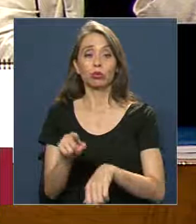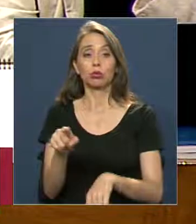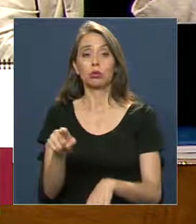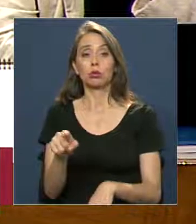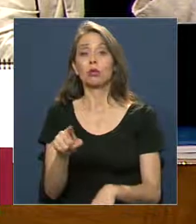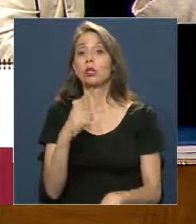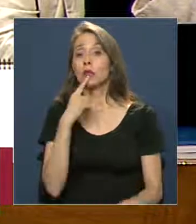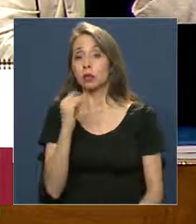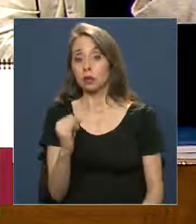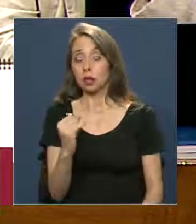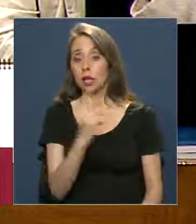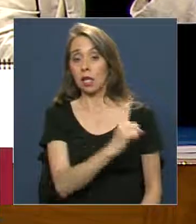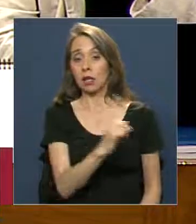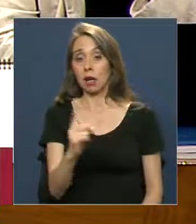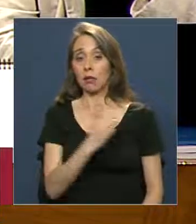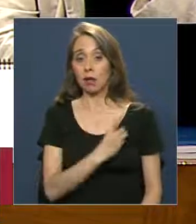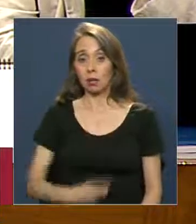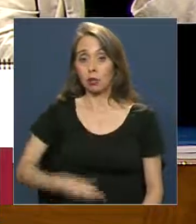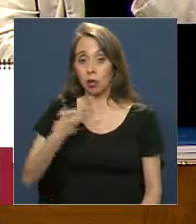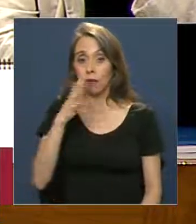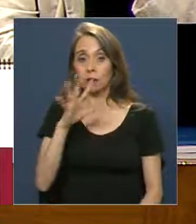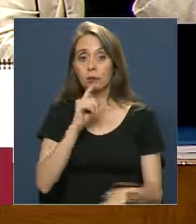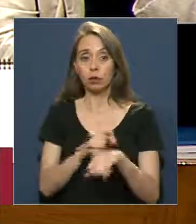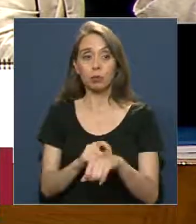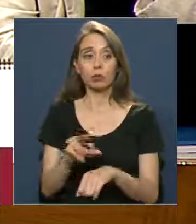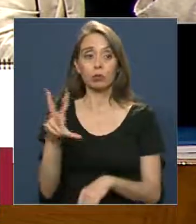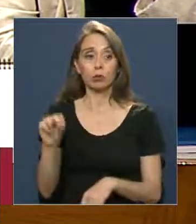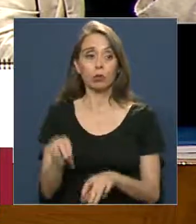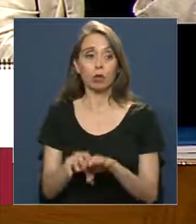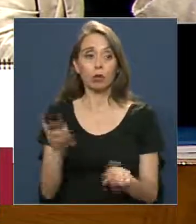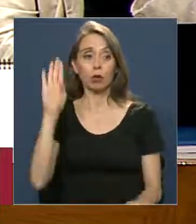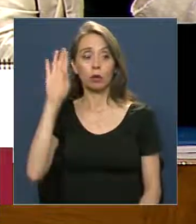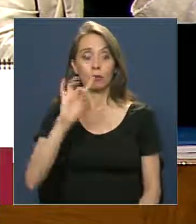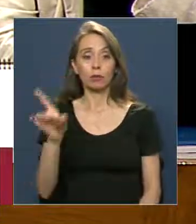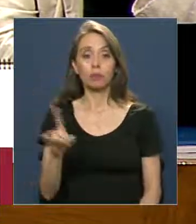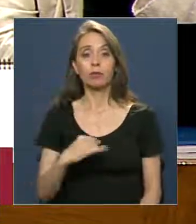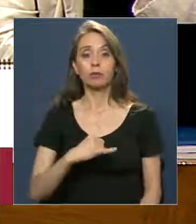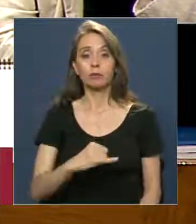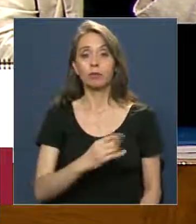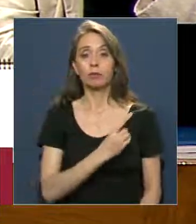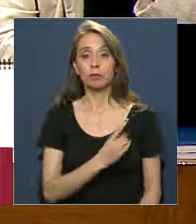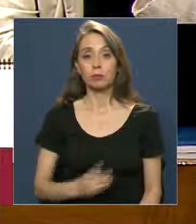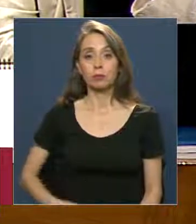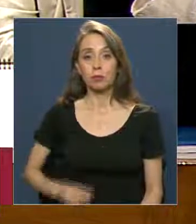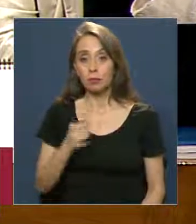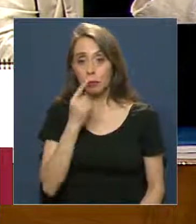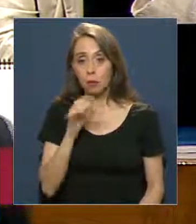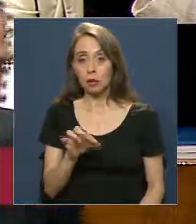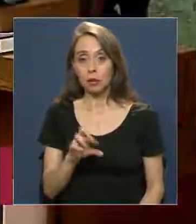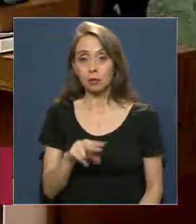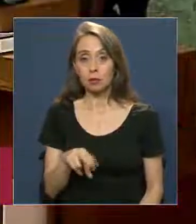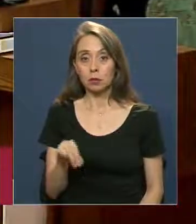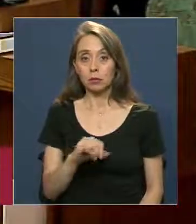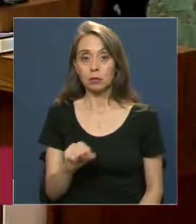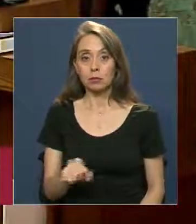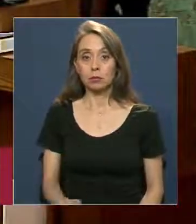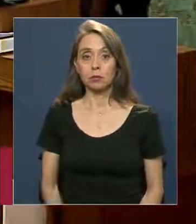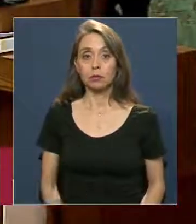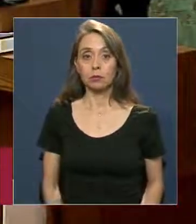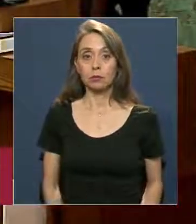consideración. 5 minutos por diputado, no hay acuerdo. Puede continuar, diputado Espinosa.